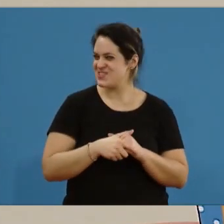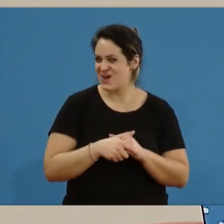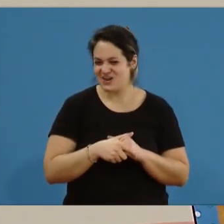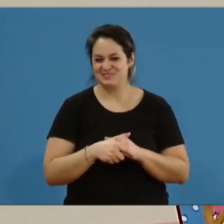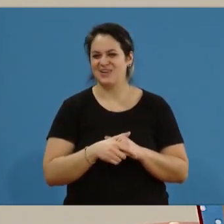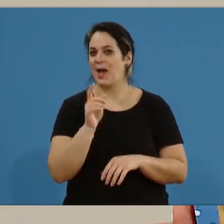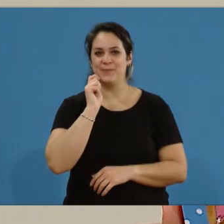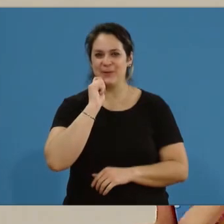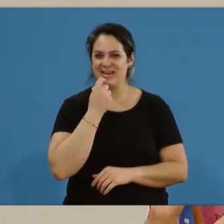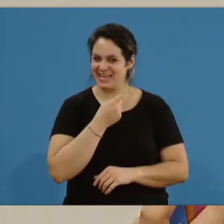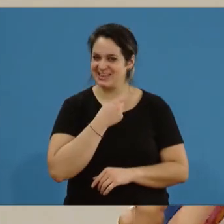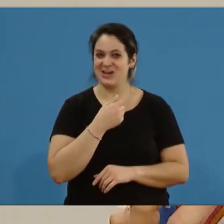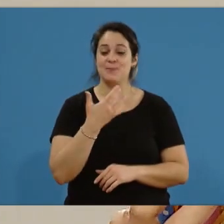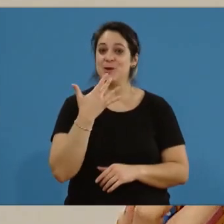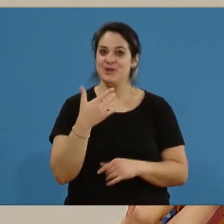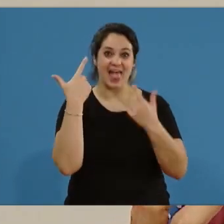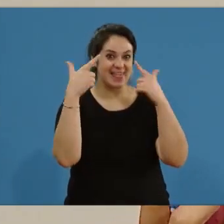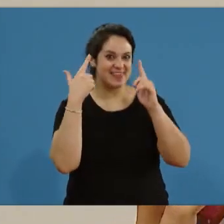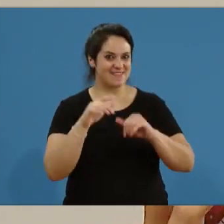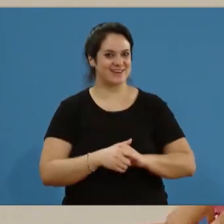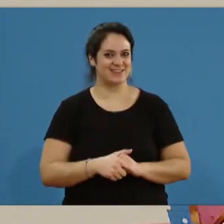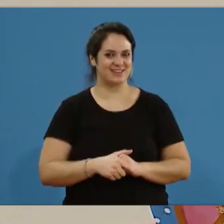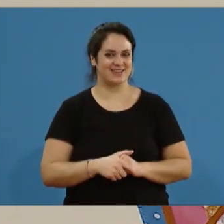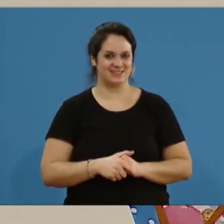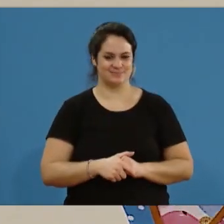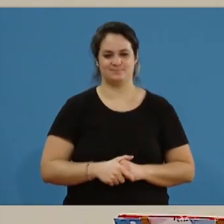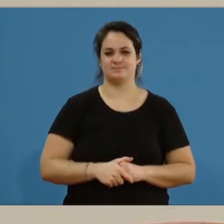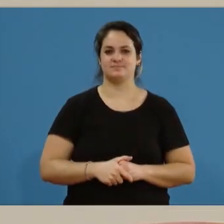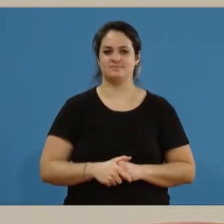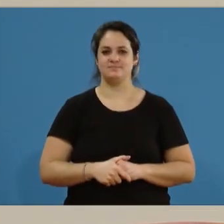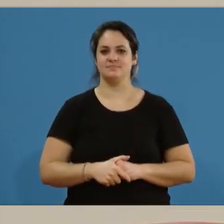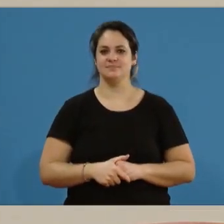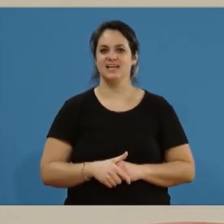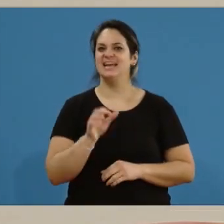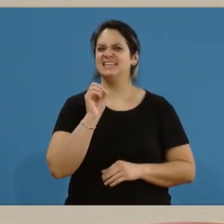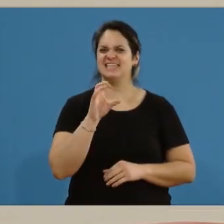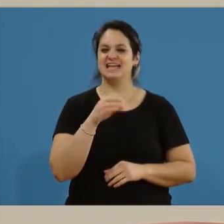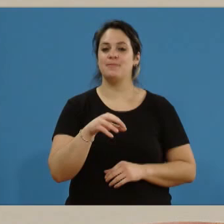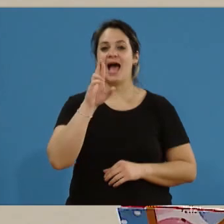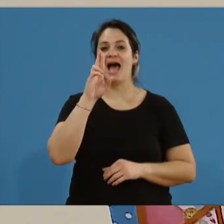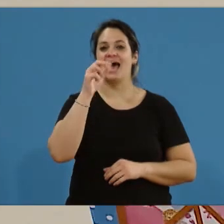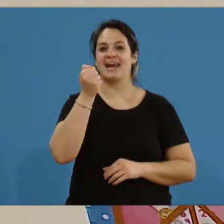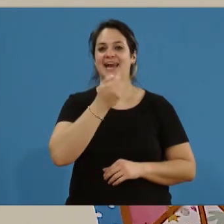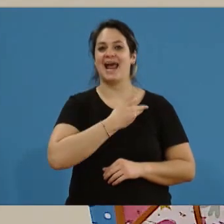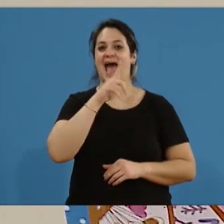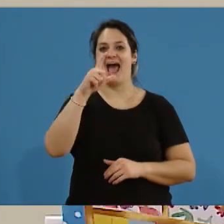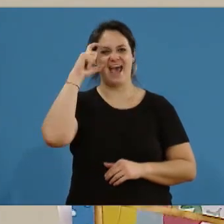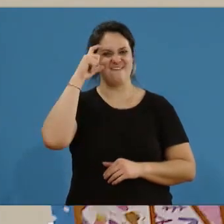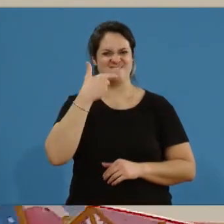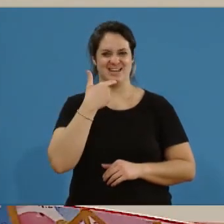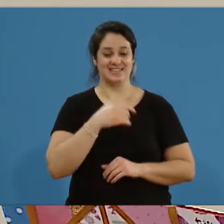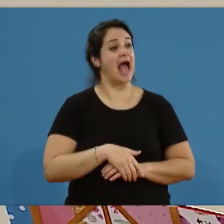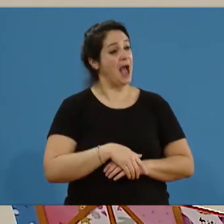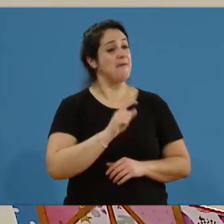cuentito muy bonito, muy divertido, que es de Luis María Pesetti y se llama Raffles. Ah,